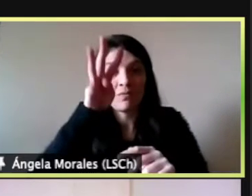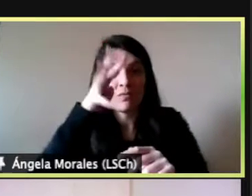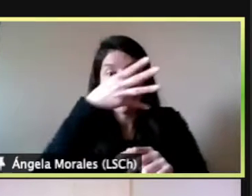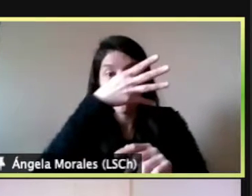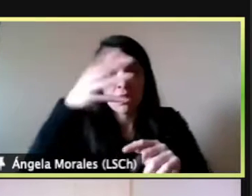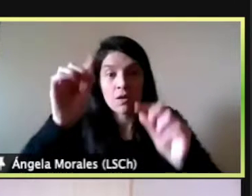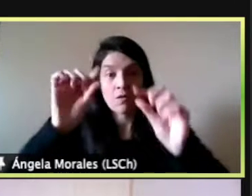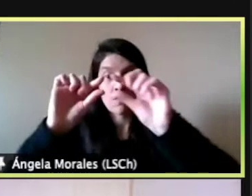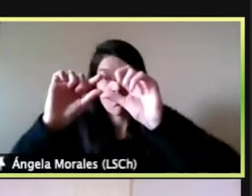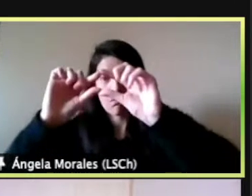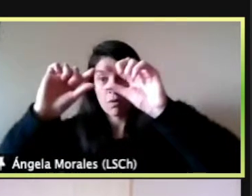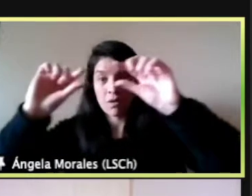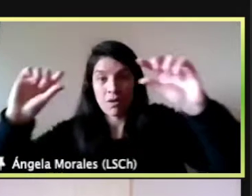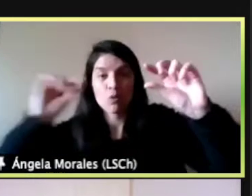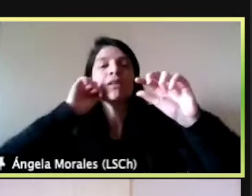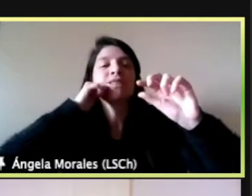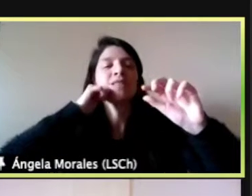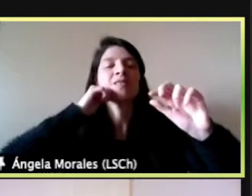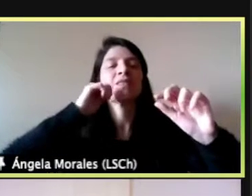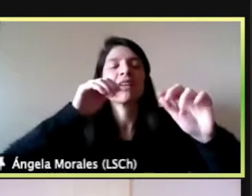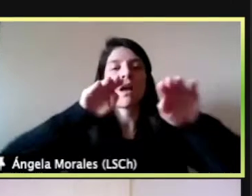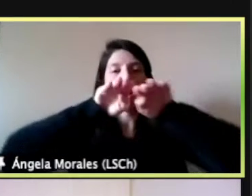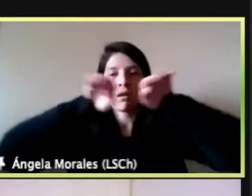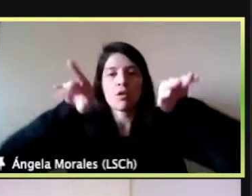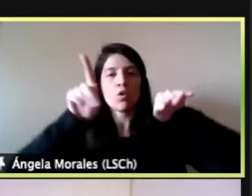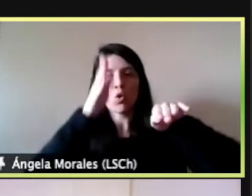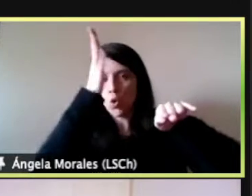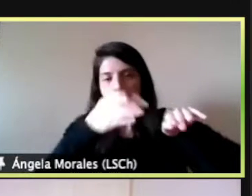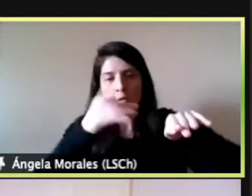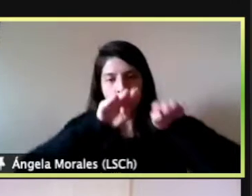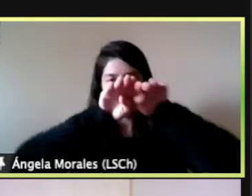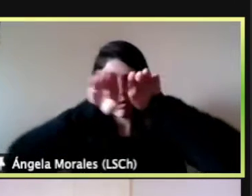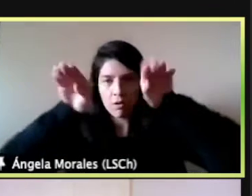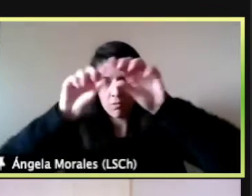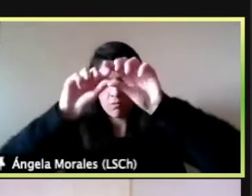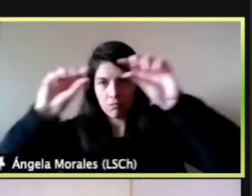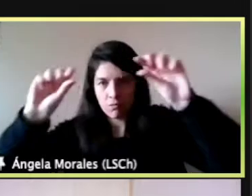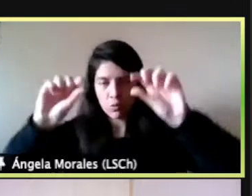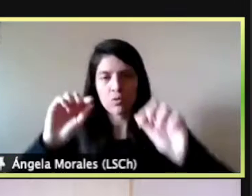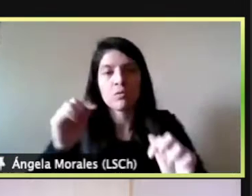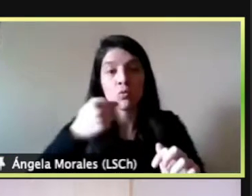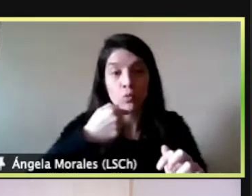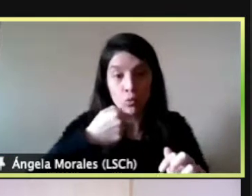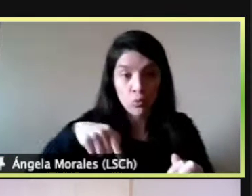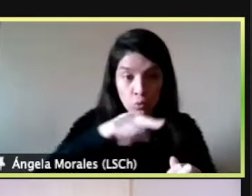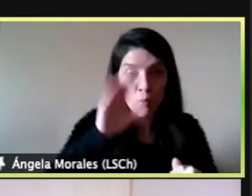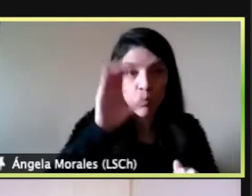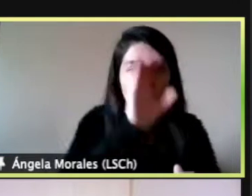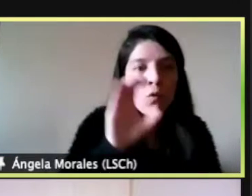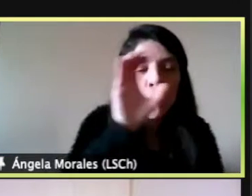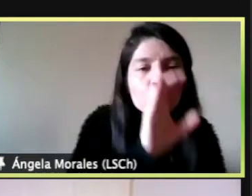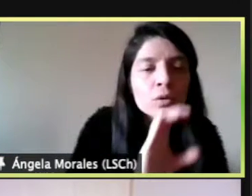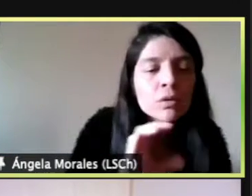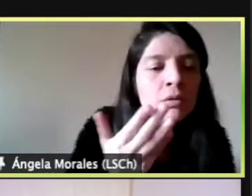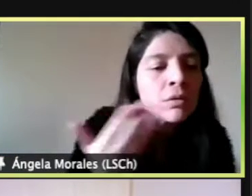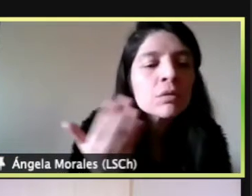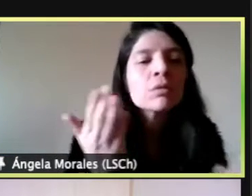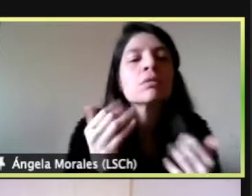alargada, ¿ya? Vamos a buscar entonces de forma alargada. Para eso voy a dejar